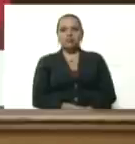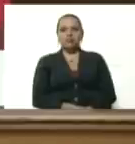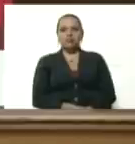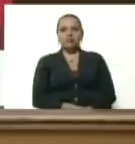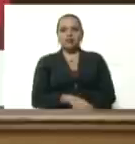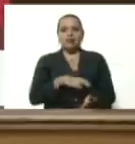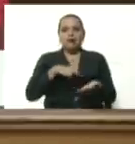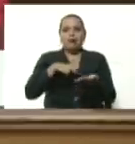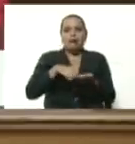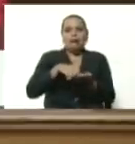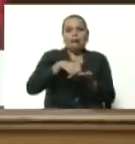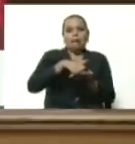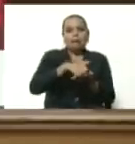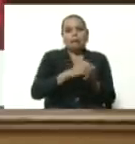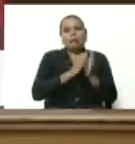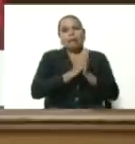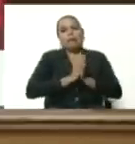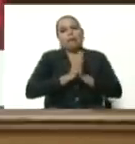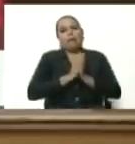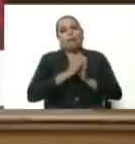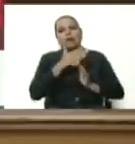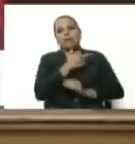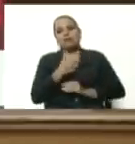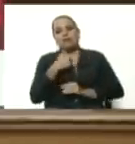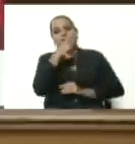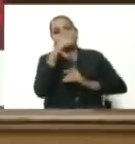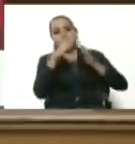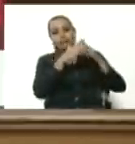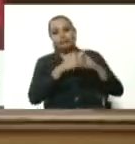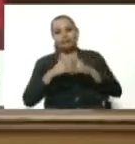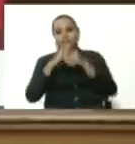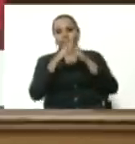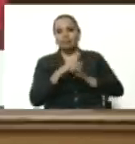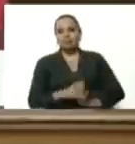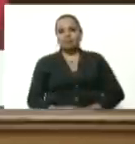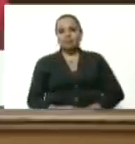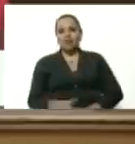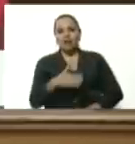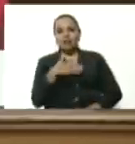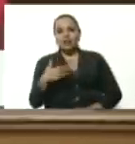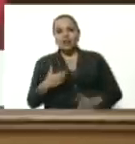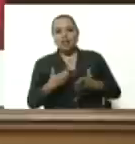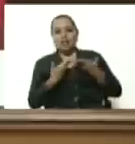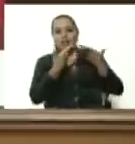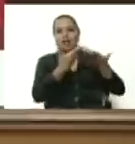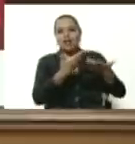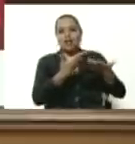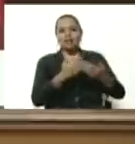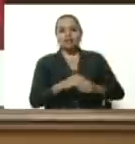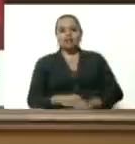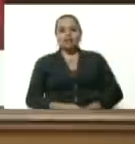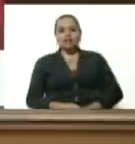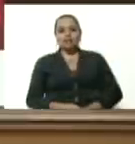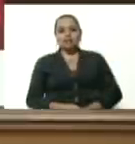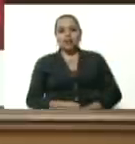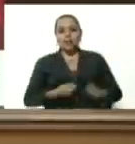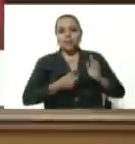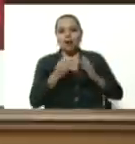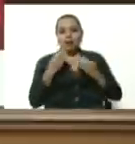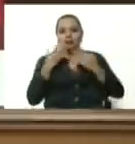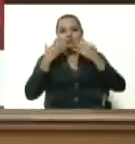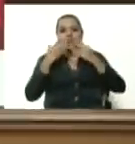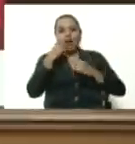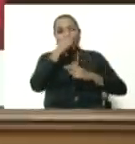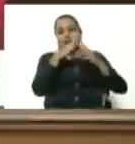Arrastrados a lo que diga el imperialismo, ¿vale? Tratando de darle oxígeno al imperialismo que está ahogándose en